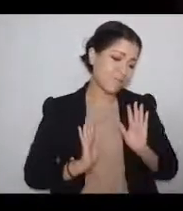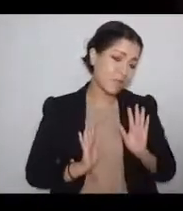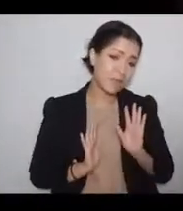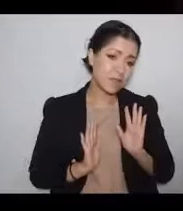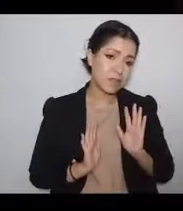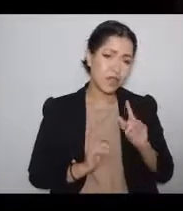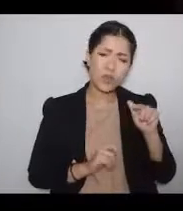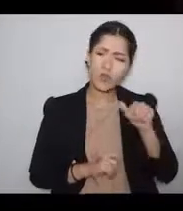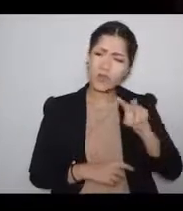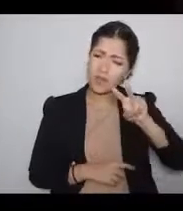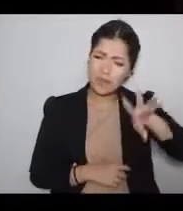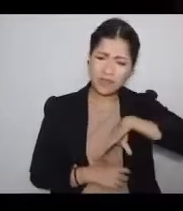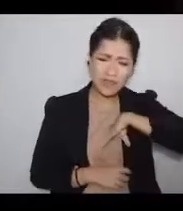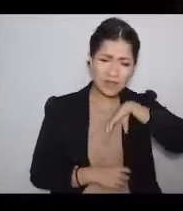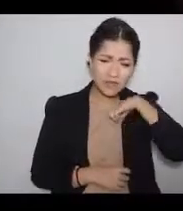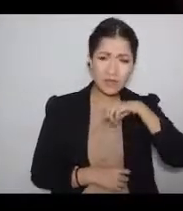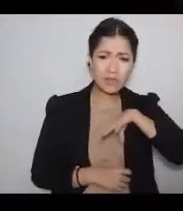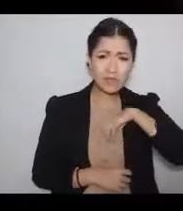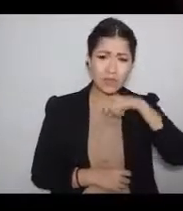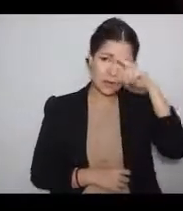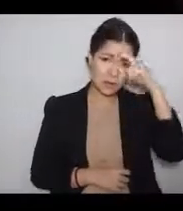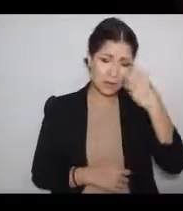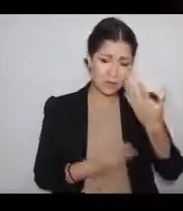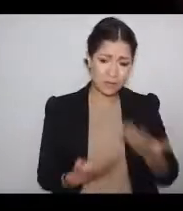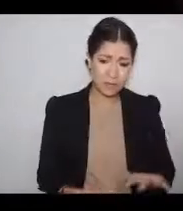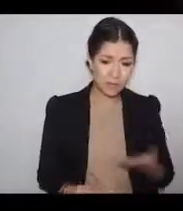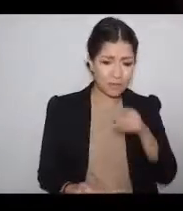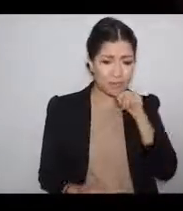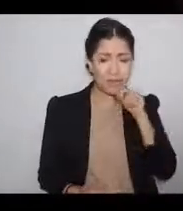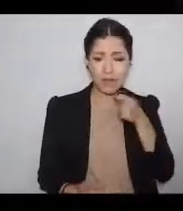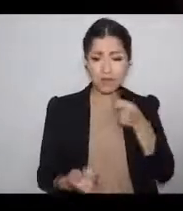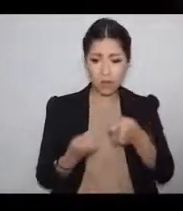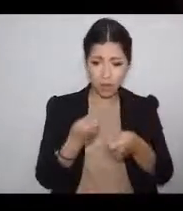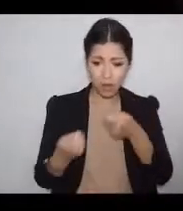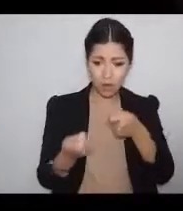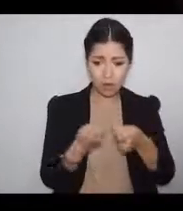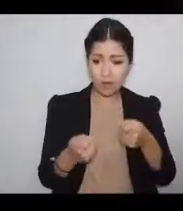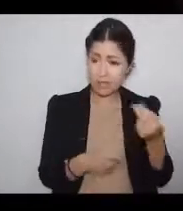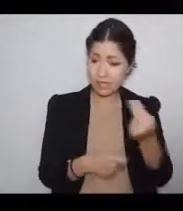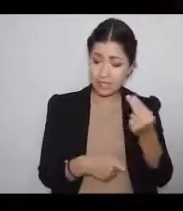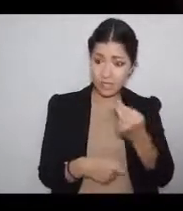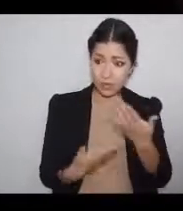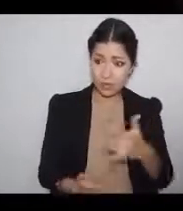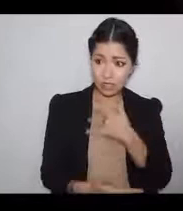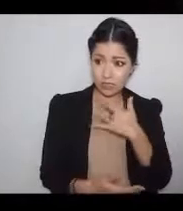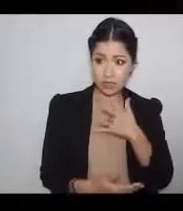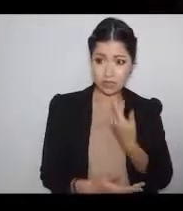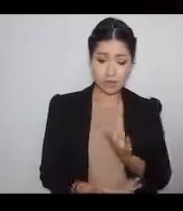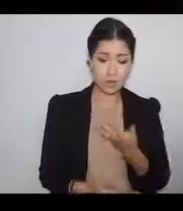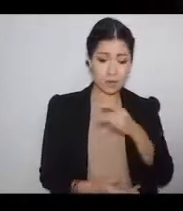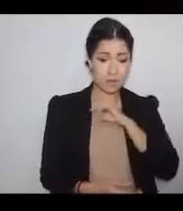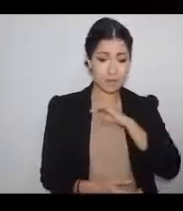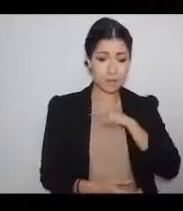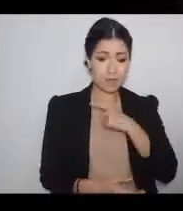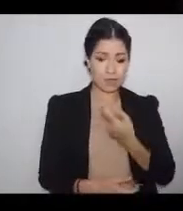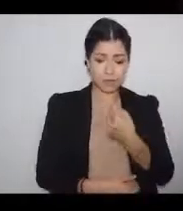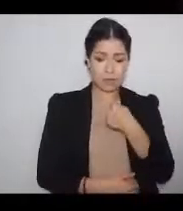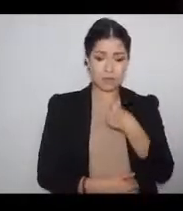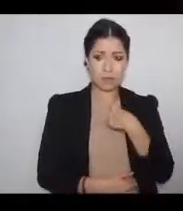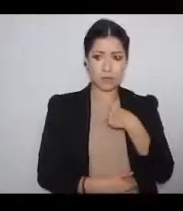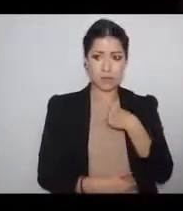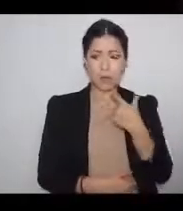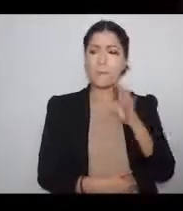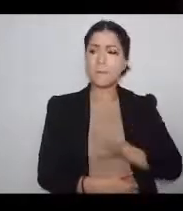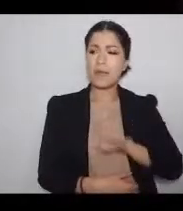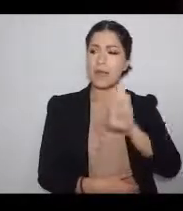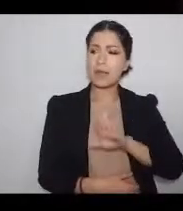Me he esmerado en tiranizar a mis lacayos. Si no me temen, no hacen nada. Les pago para que me